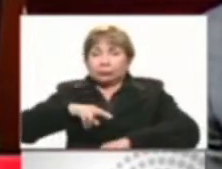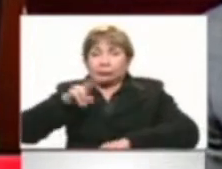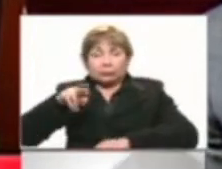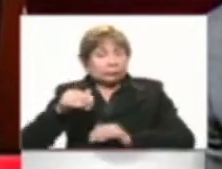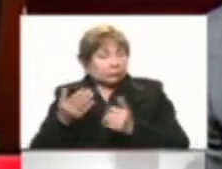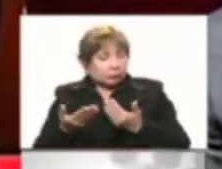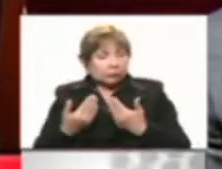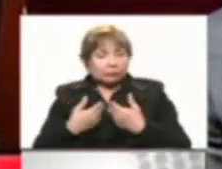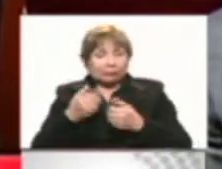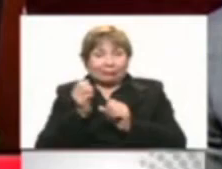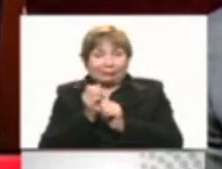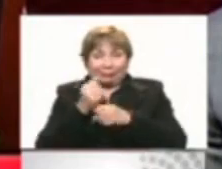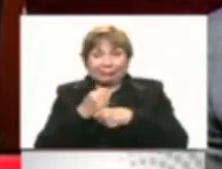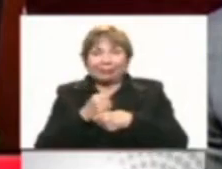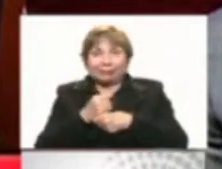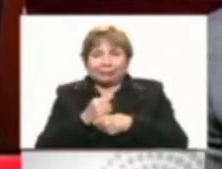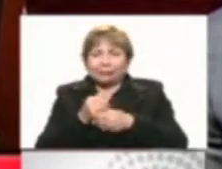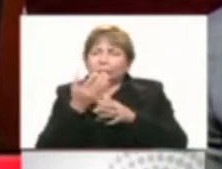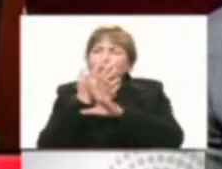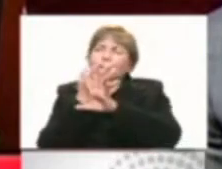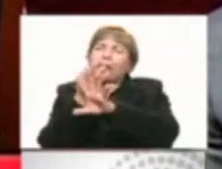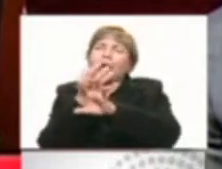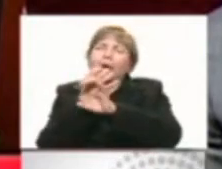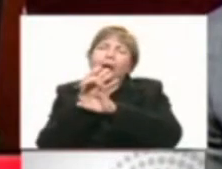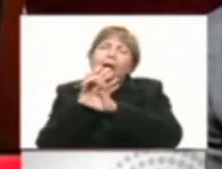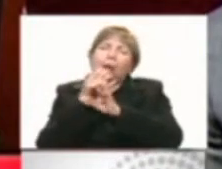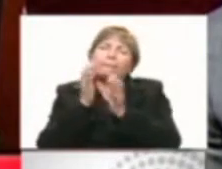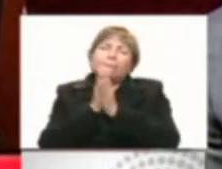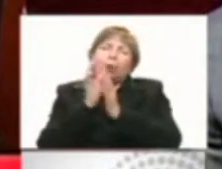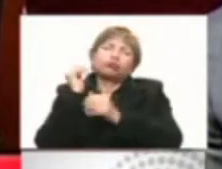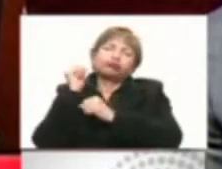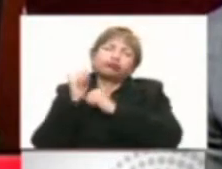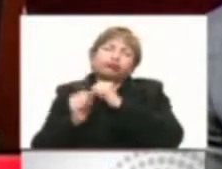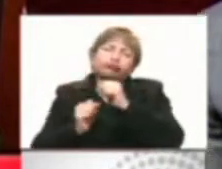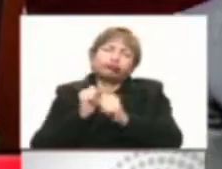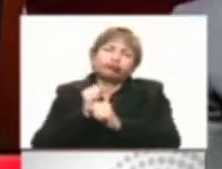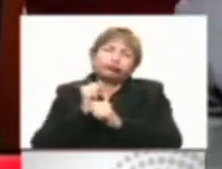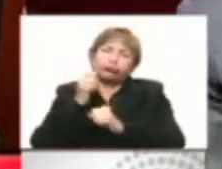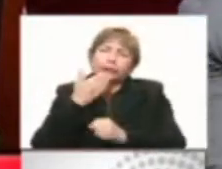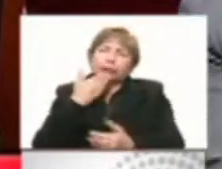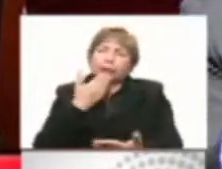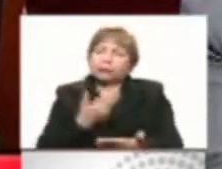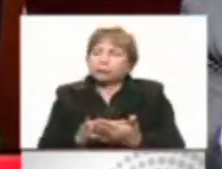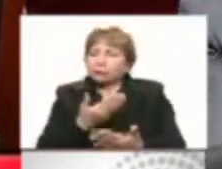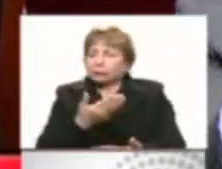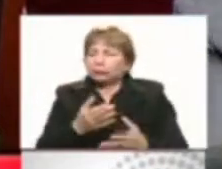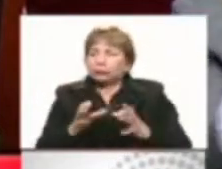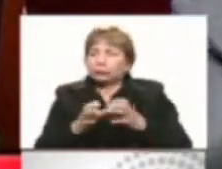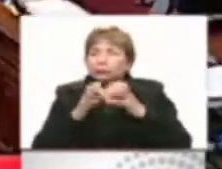esas obras por las cuales nuestro pueblo viene clamando a veces por décadas. Muchas gracias, señora Presidenta, señores congresistas.